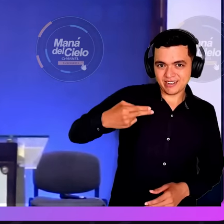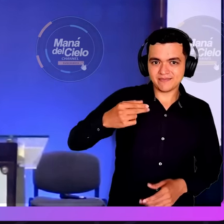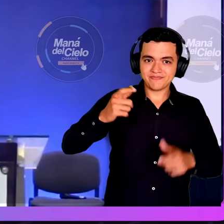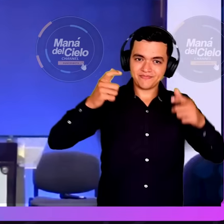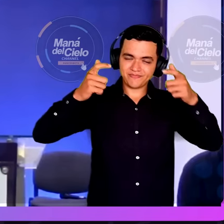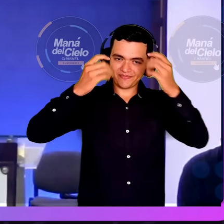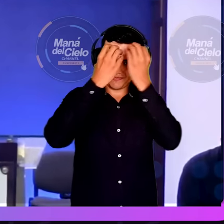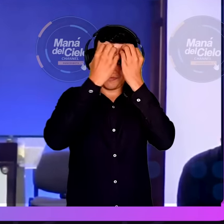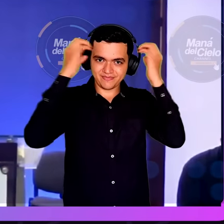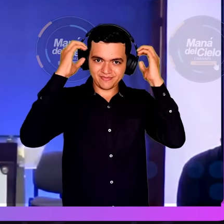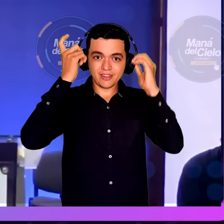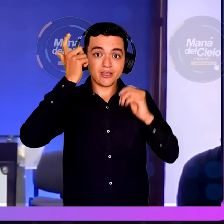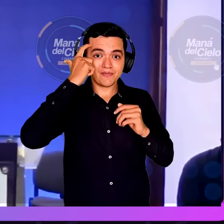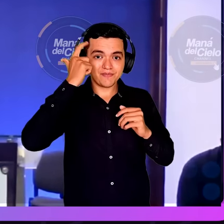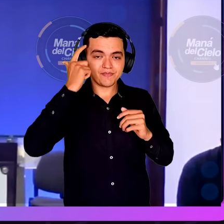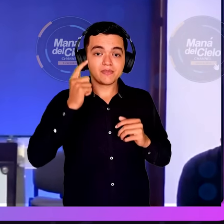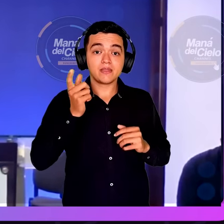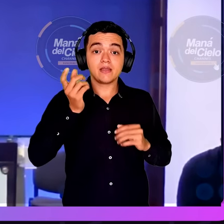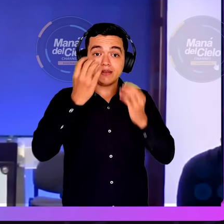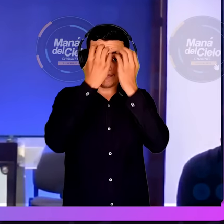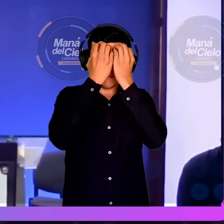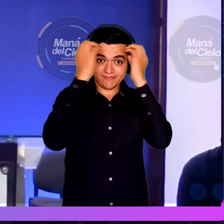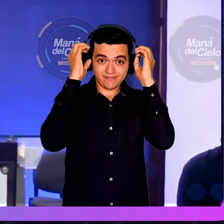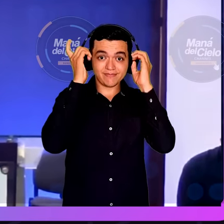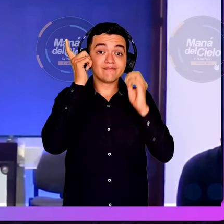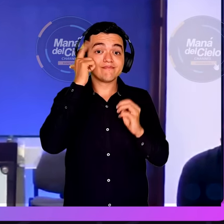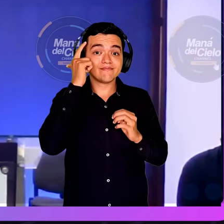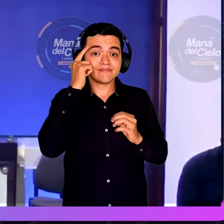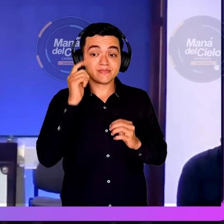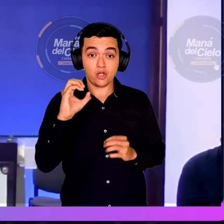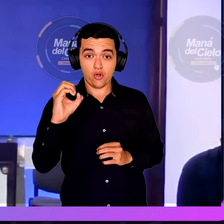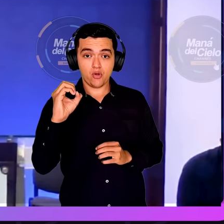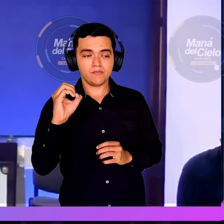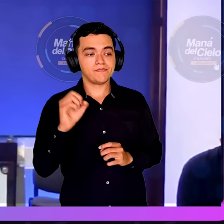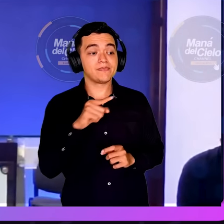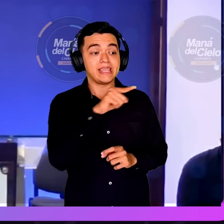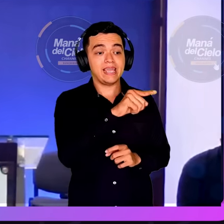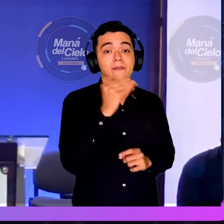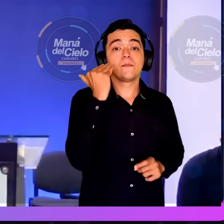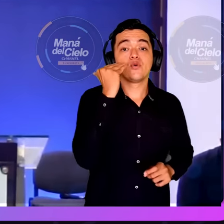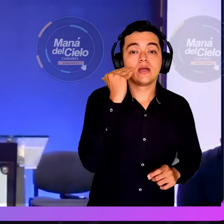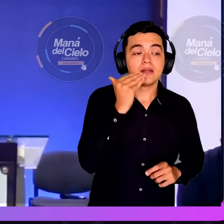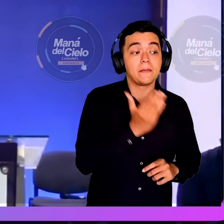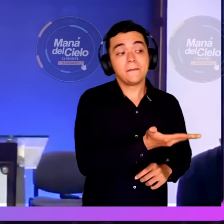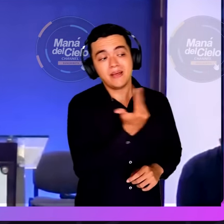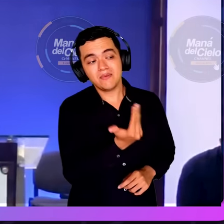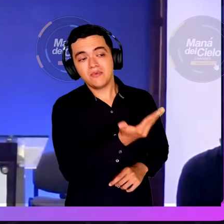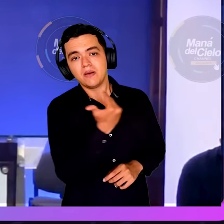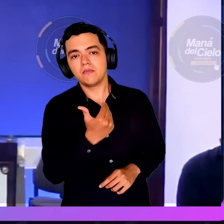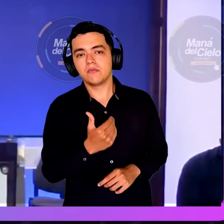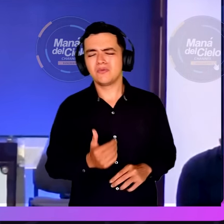de oración, como tiene que ser, es la que nos está llevando a un relax,